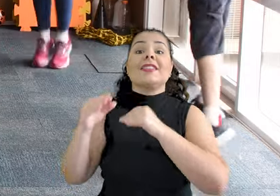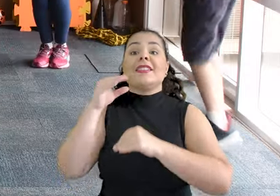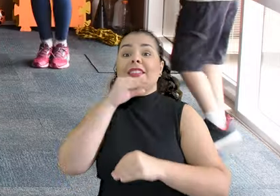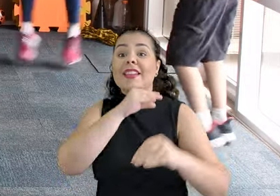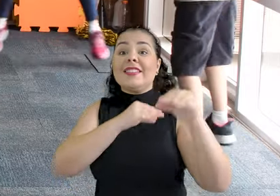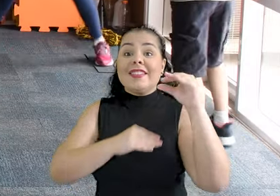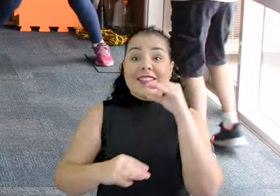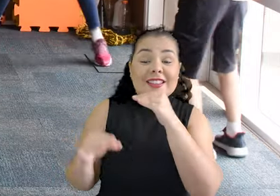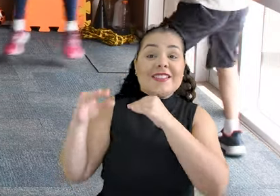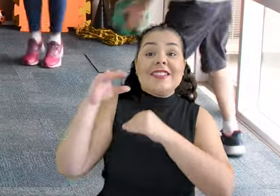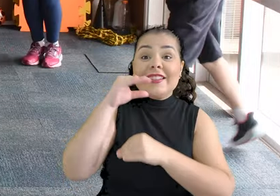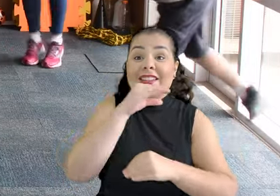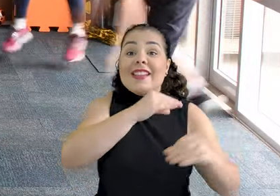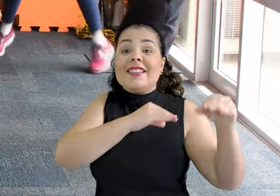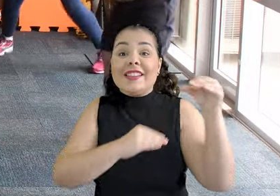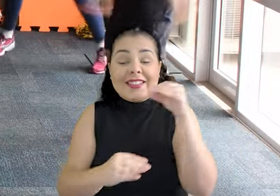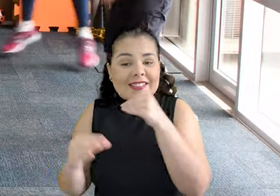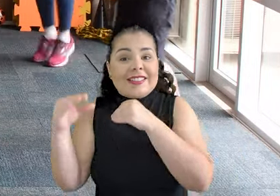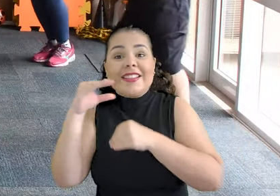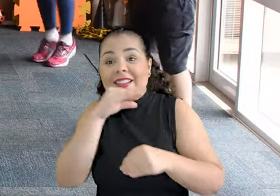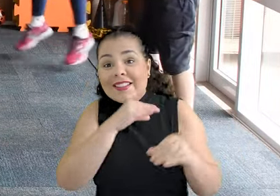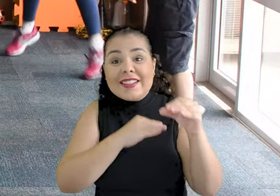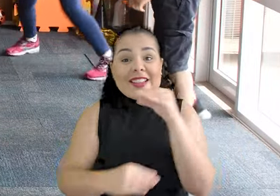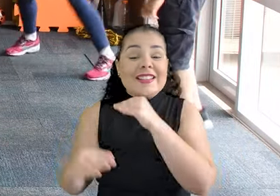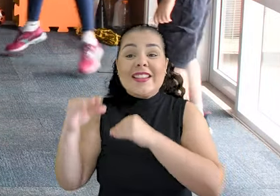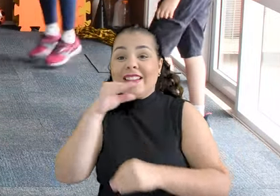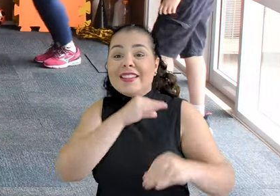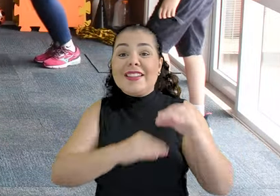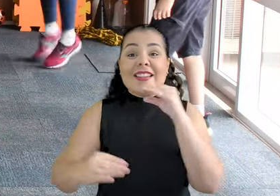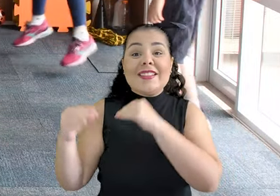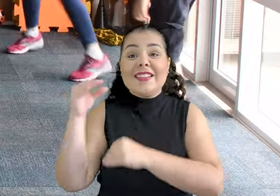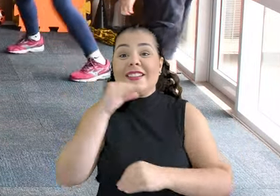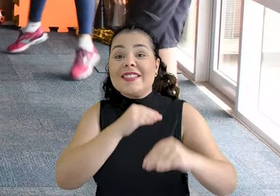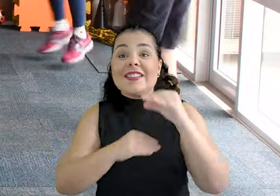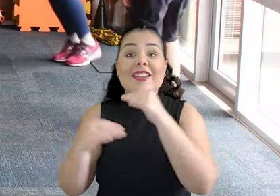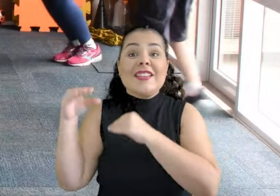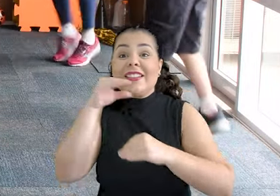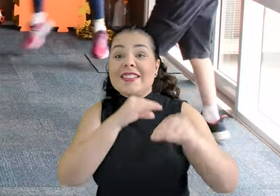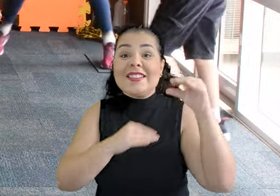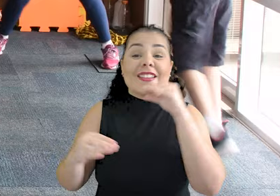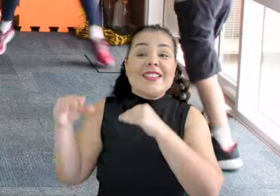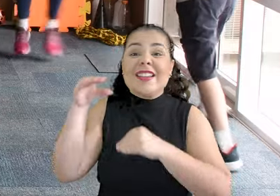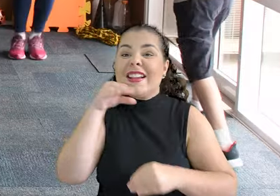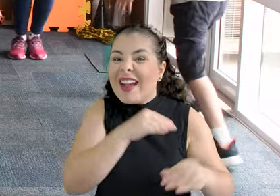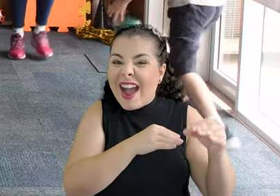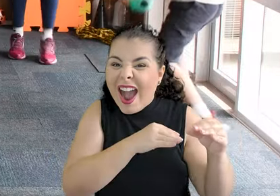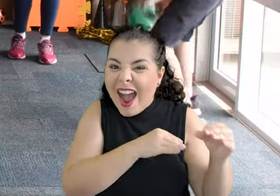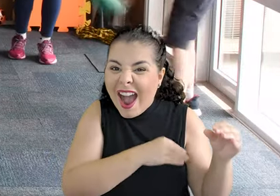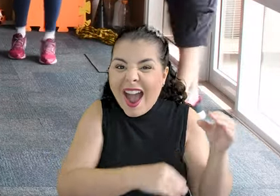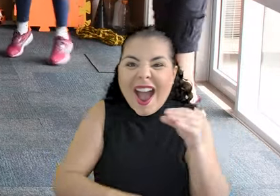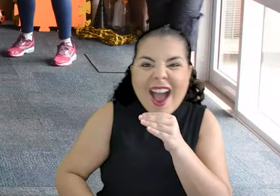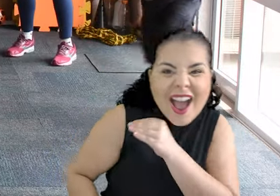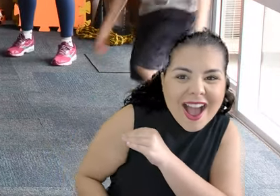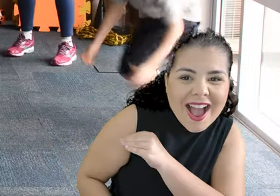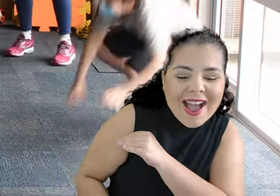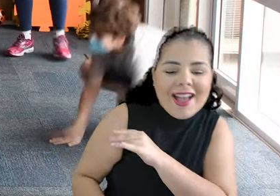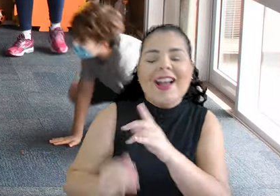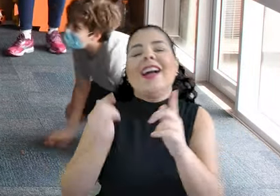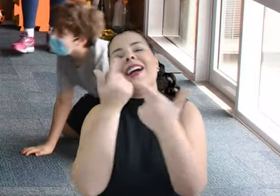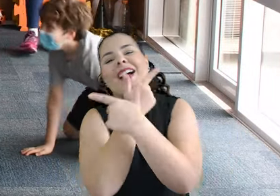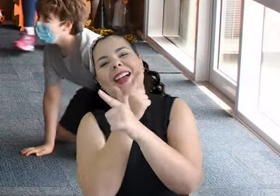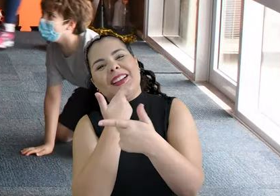quente, quente, quente, quente, quente, quente, quente, quente, quente, quente, quente, quente, quente, quente, quente, quente,